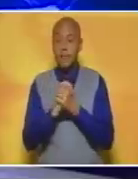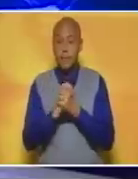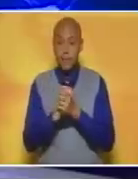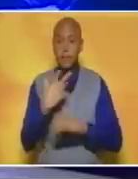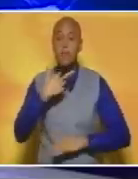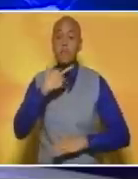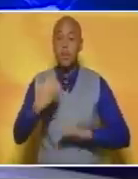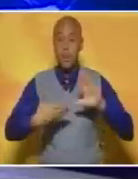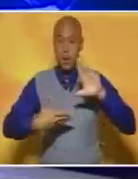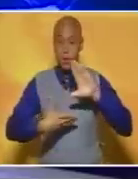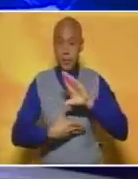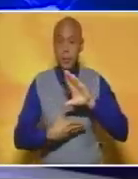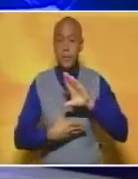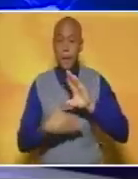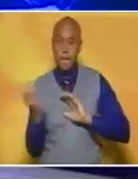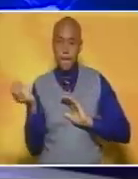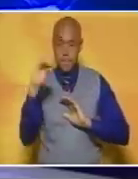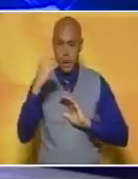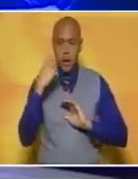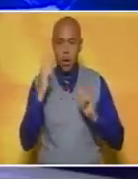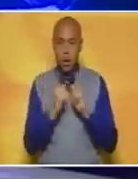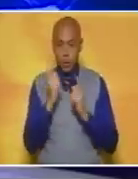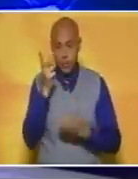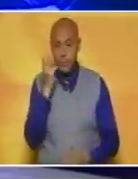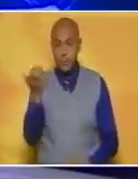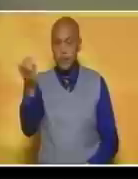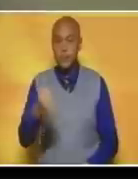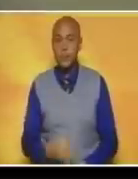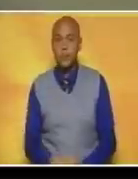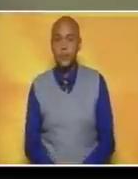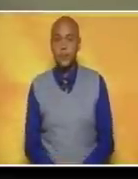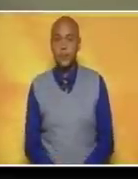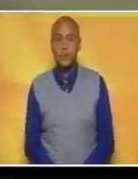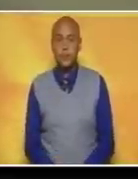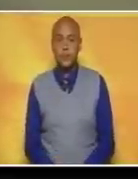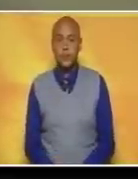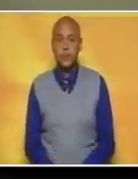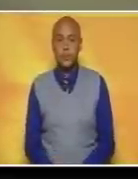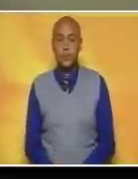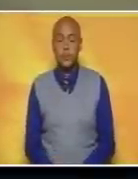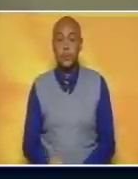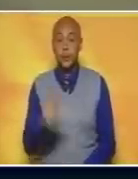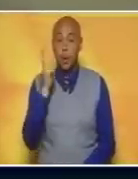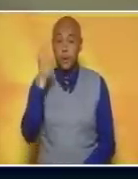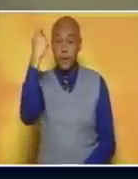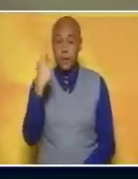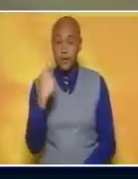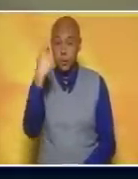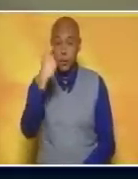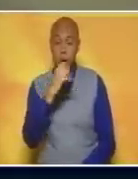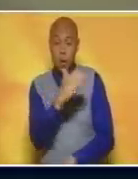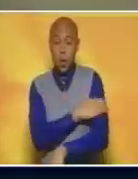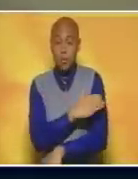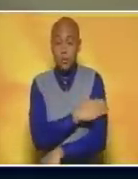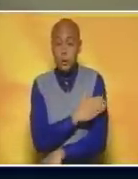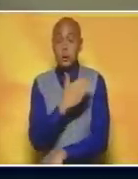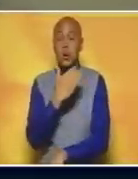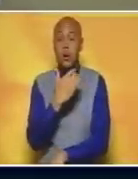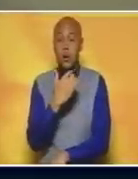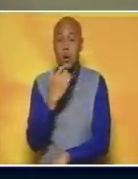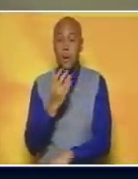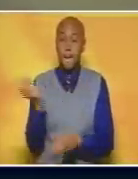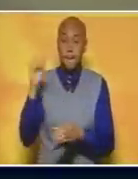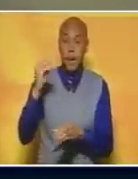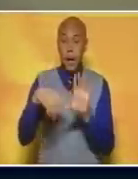Hernández, de La Voz de América, tiene los detalles. Adelante, Donaldo. El diputado opositor Jimmy Blandón, junto a